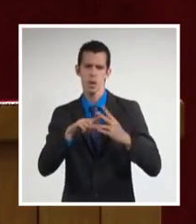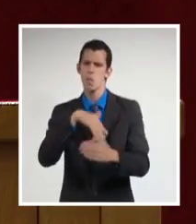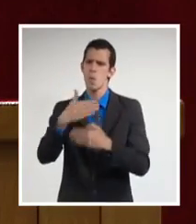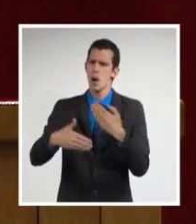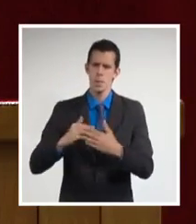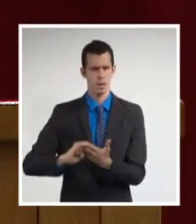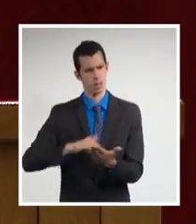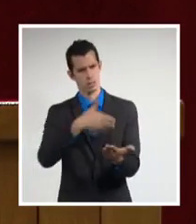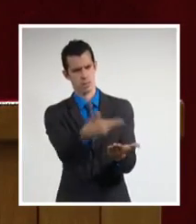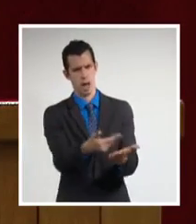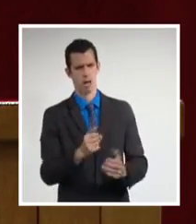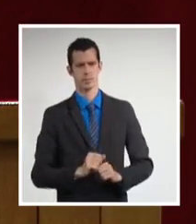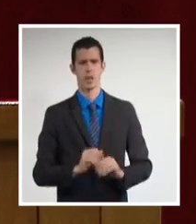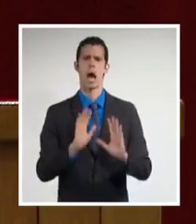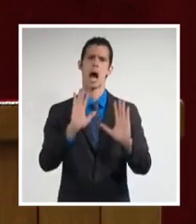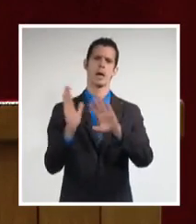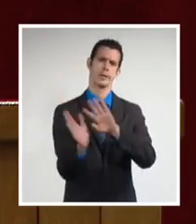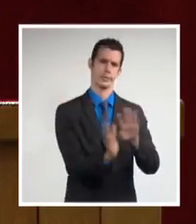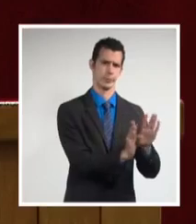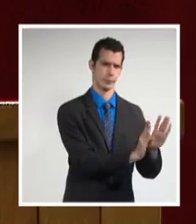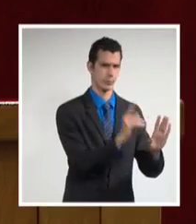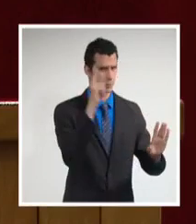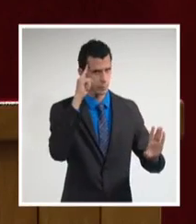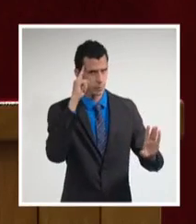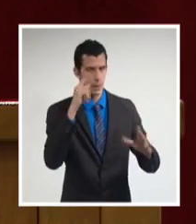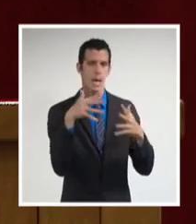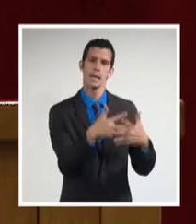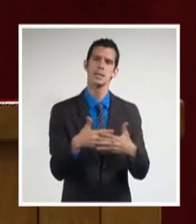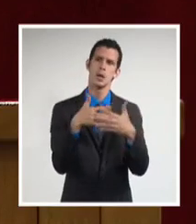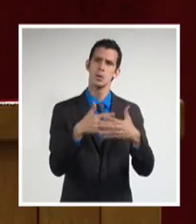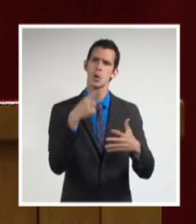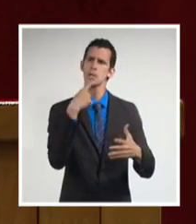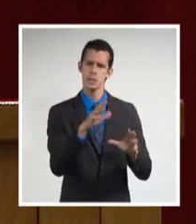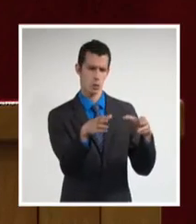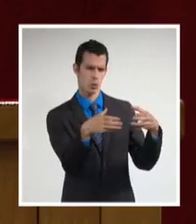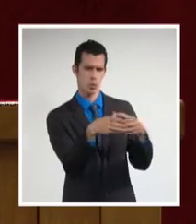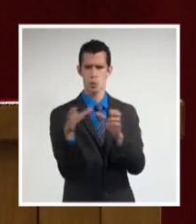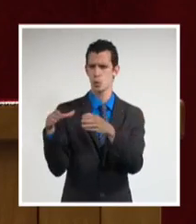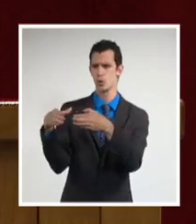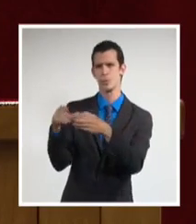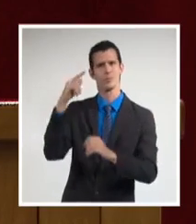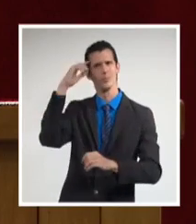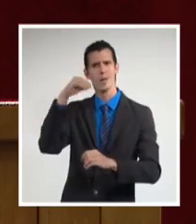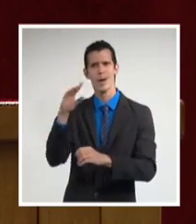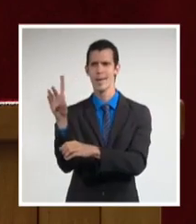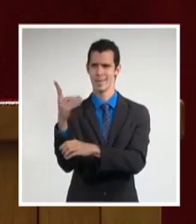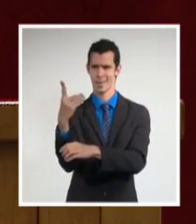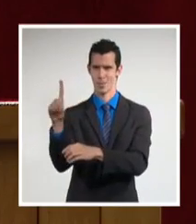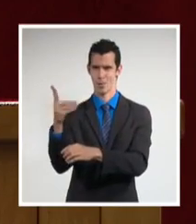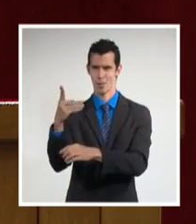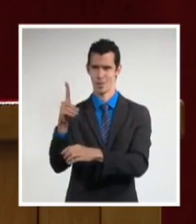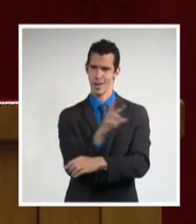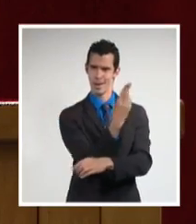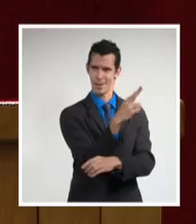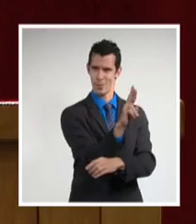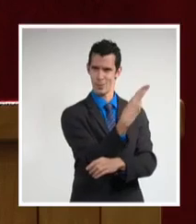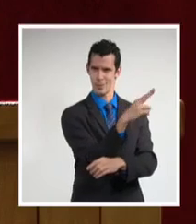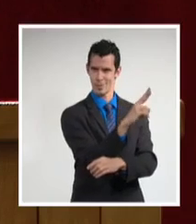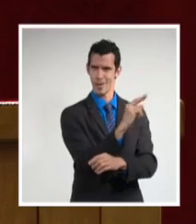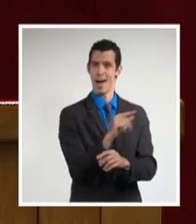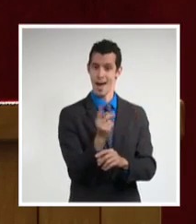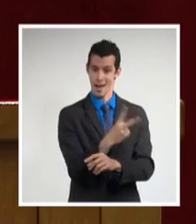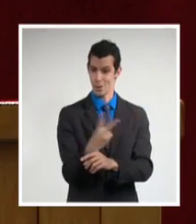más importantes, que dicen ser oposición uno del otro y mantienen el mismo sistema con las mismas políticas de coerción y